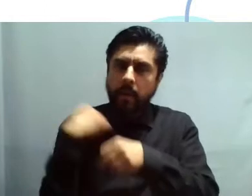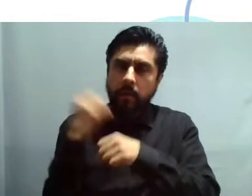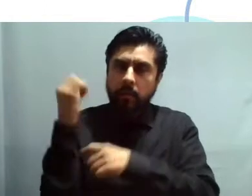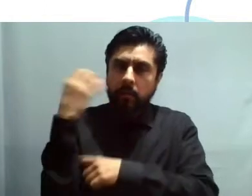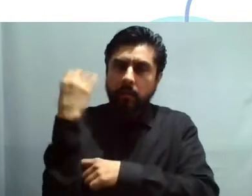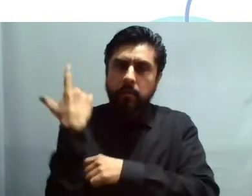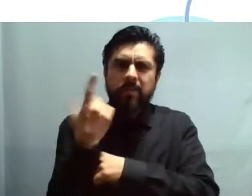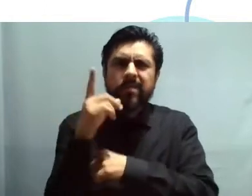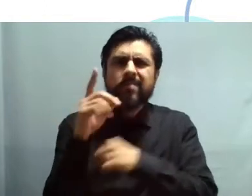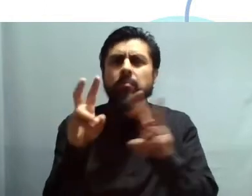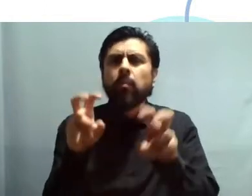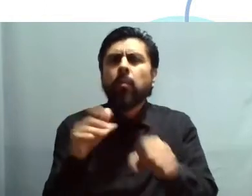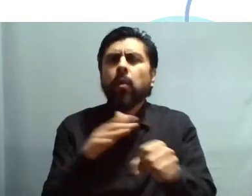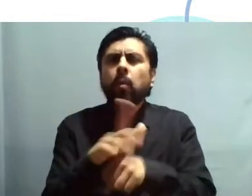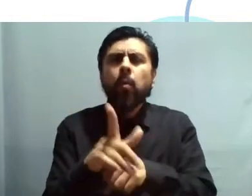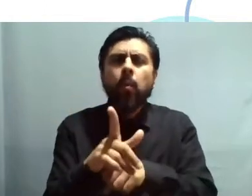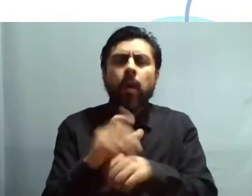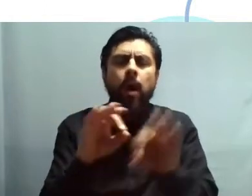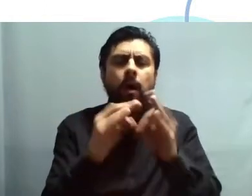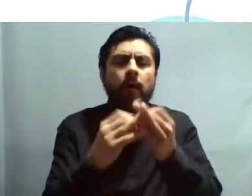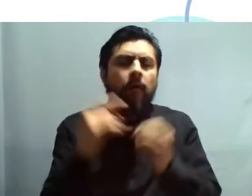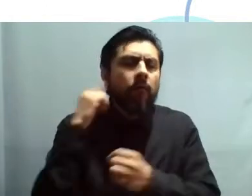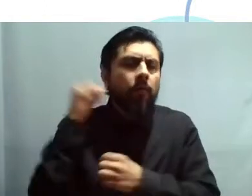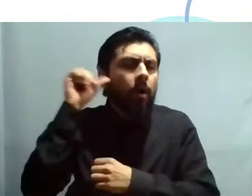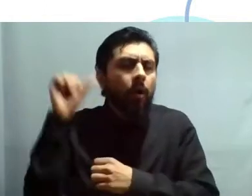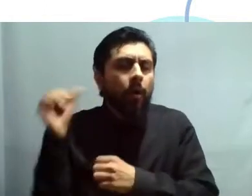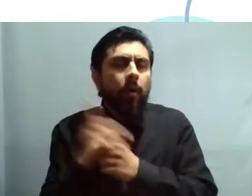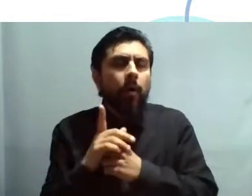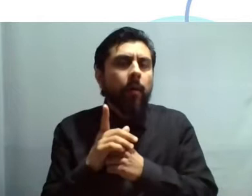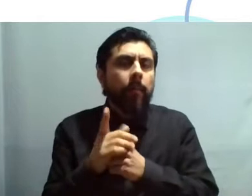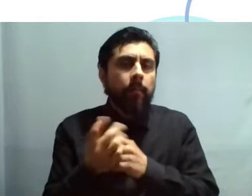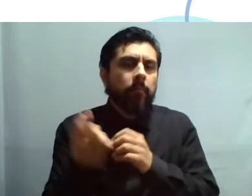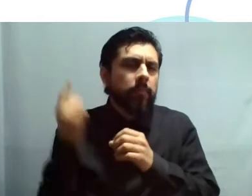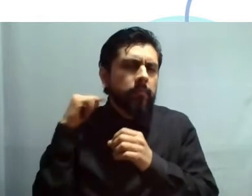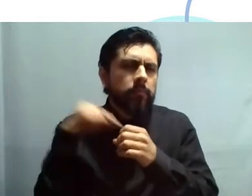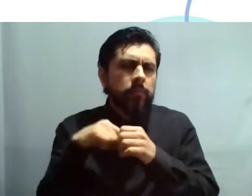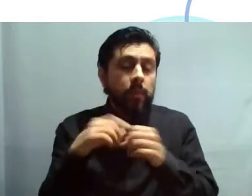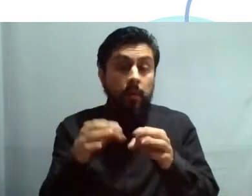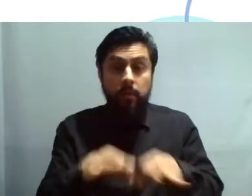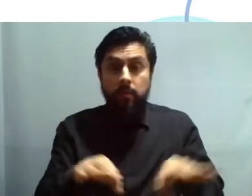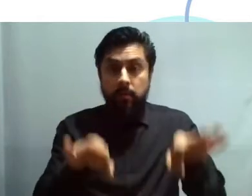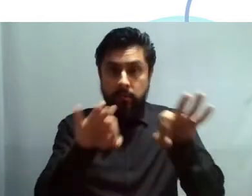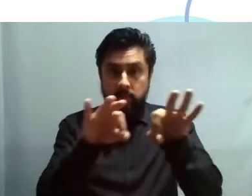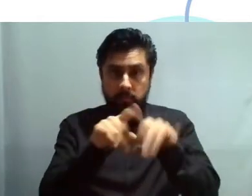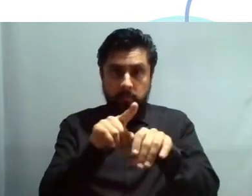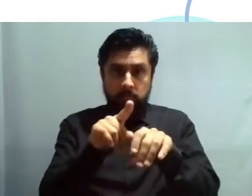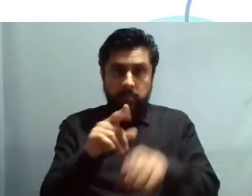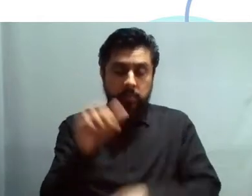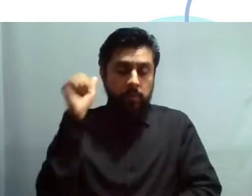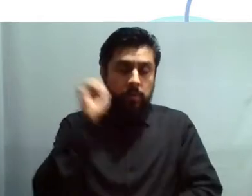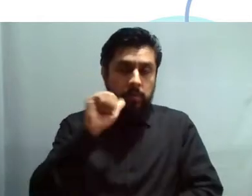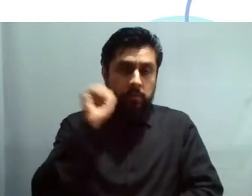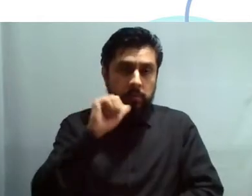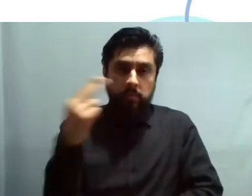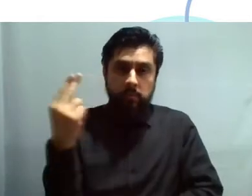de la audición, anatomía, conceptos básicos que consideramos muy importantes que siempre debiéramos tener. ¿Por